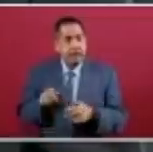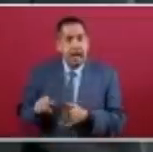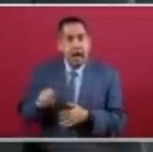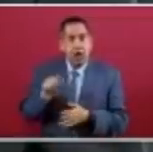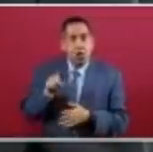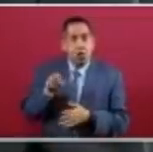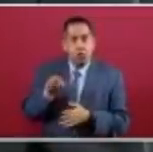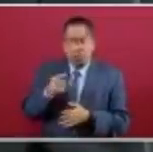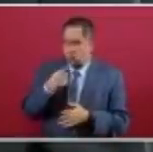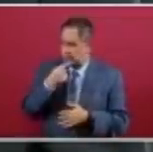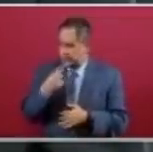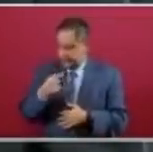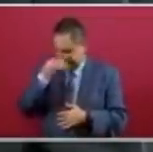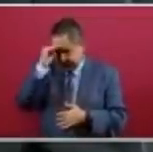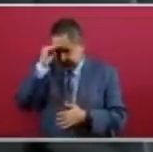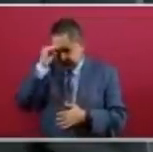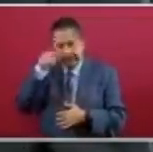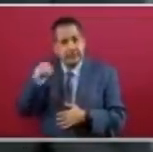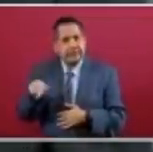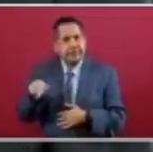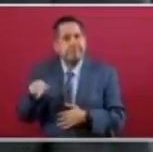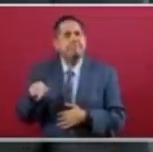insistir hasta